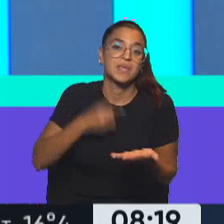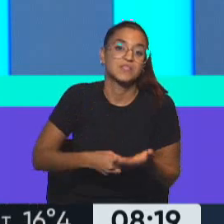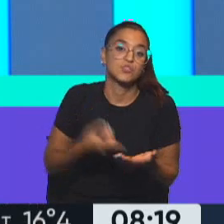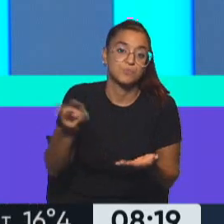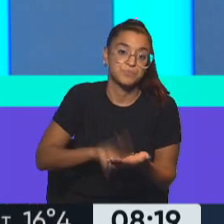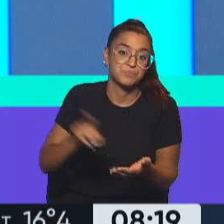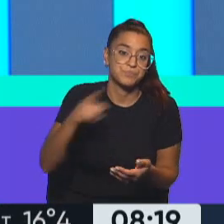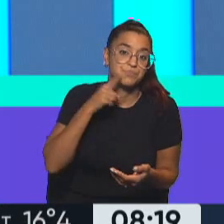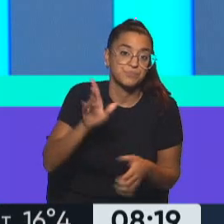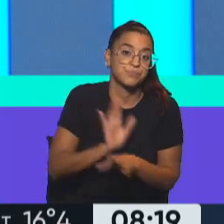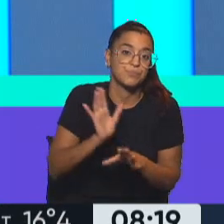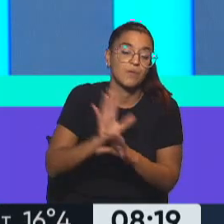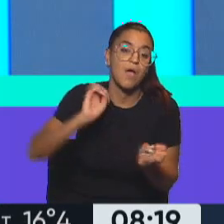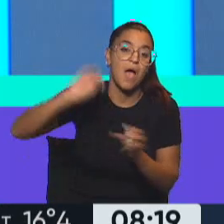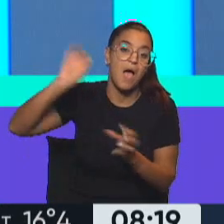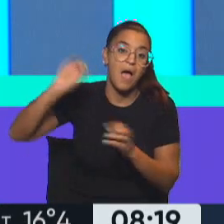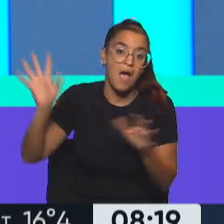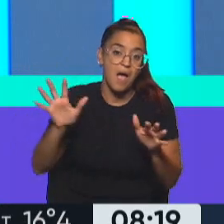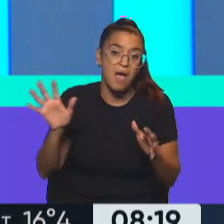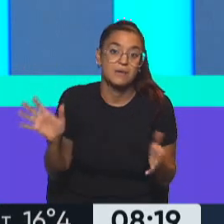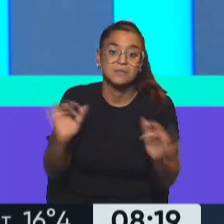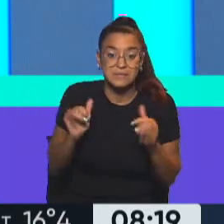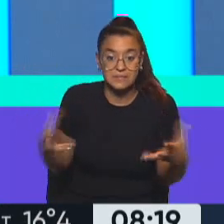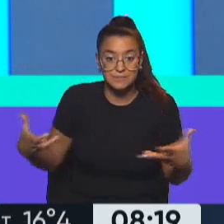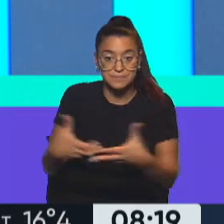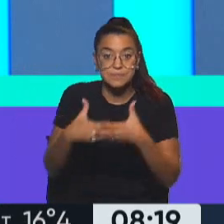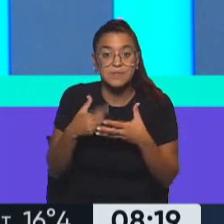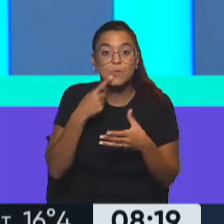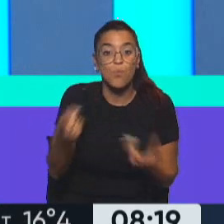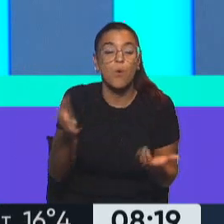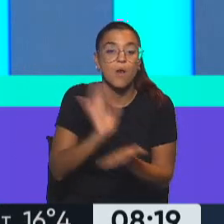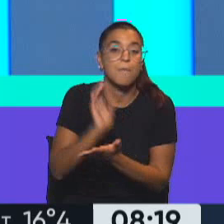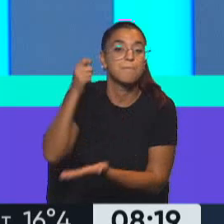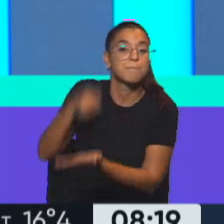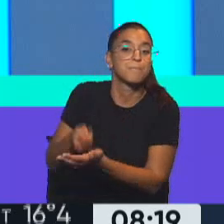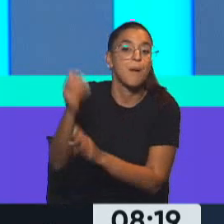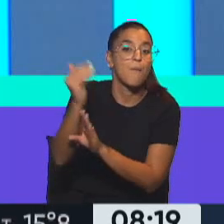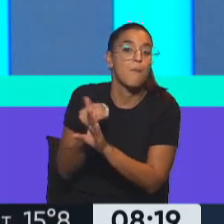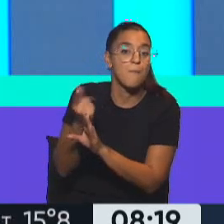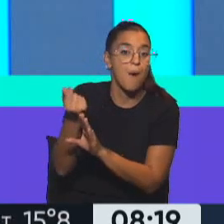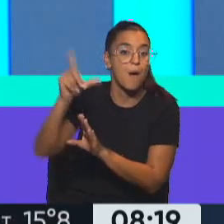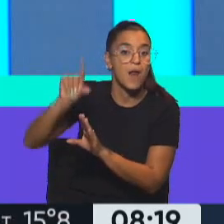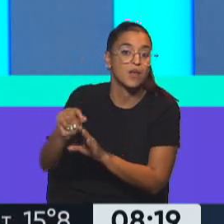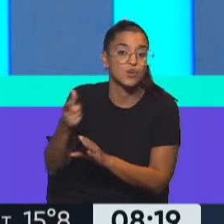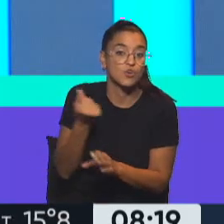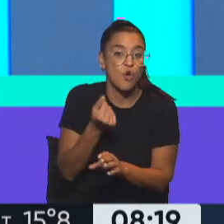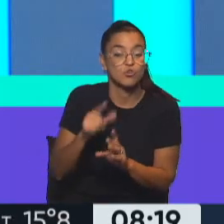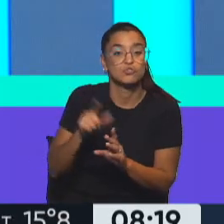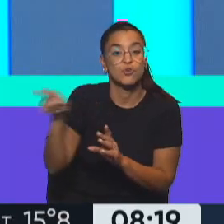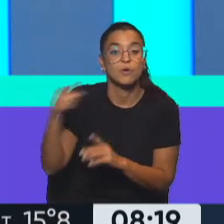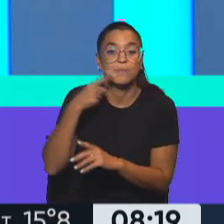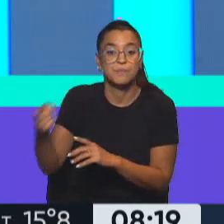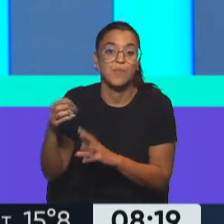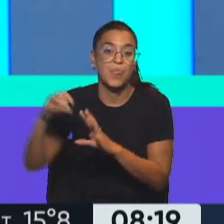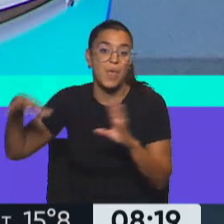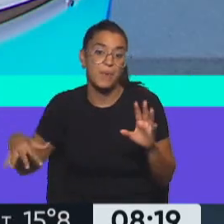reitero, de estos agroexportadores que sí están concentrados, que dicen, bueno, vamos a pagar entonces más barato, vamos a trasladar este costo nuestro a los más